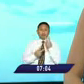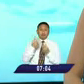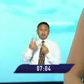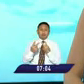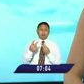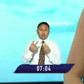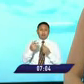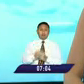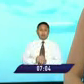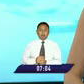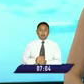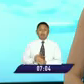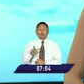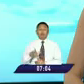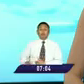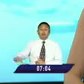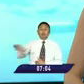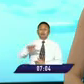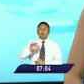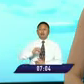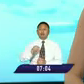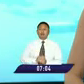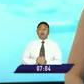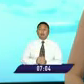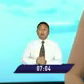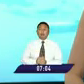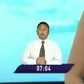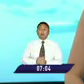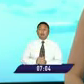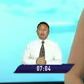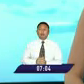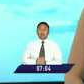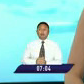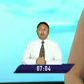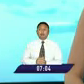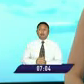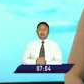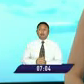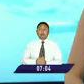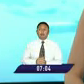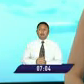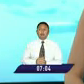mandatario visitó las zonas en donde se reflejan las afectaciones por los sismos.